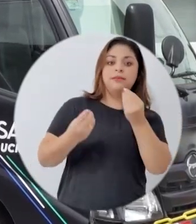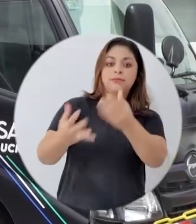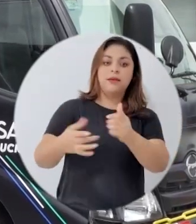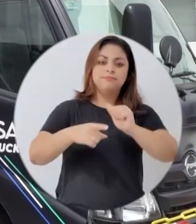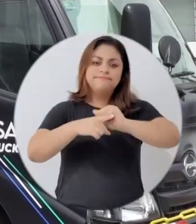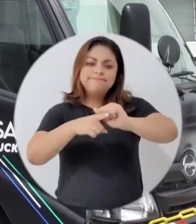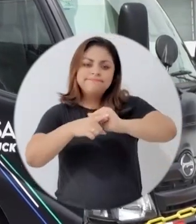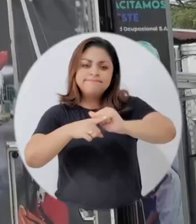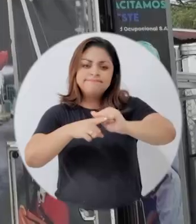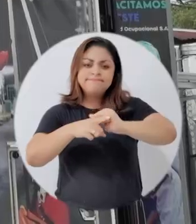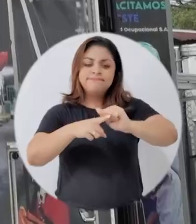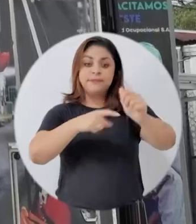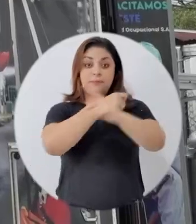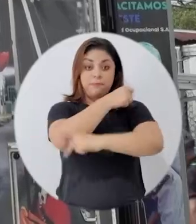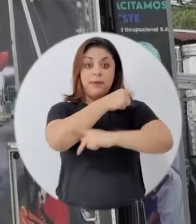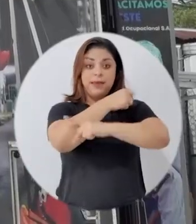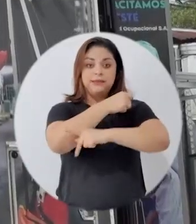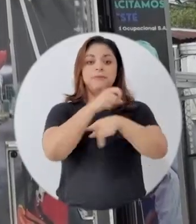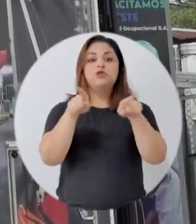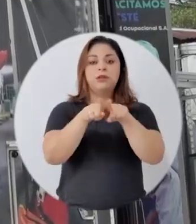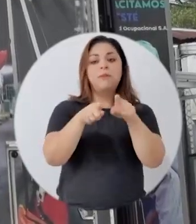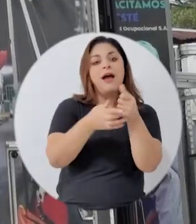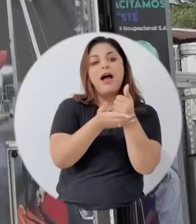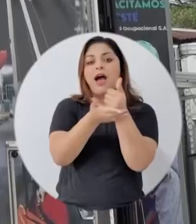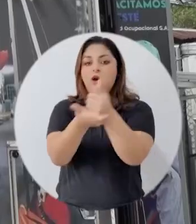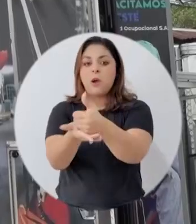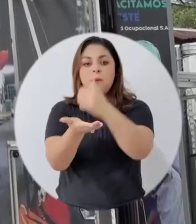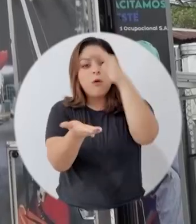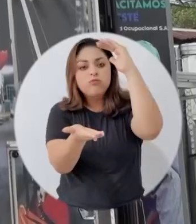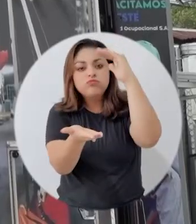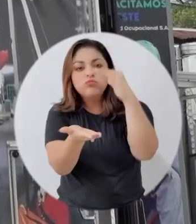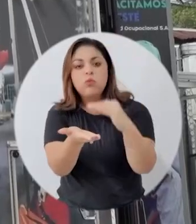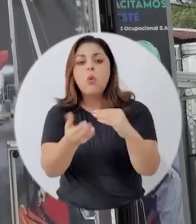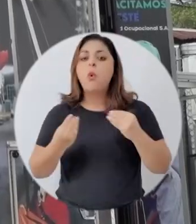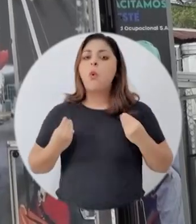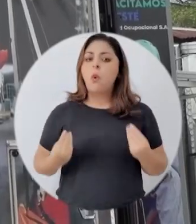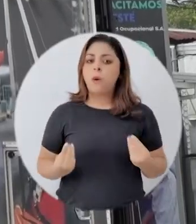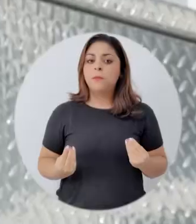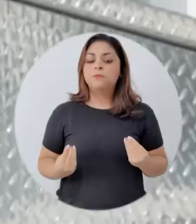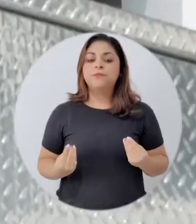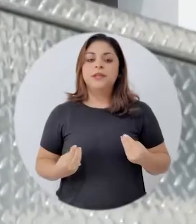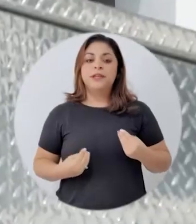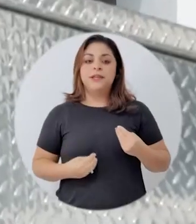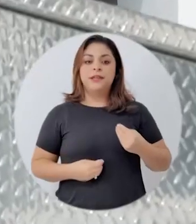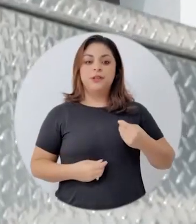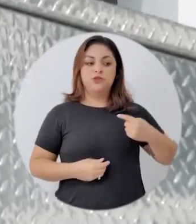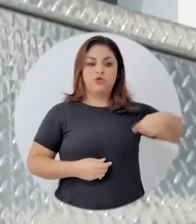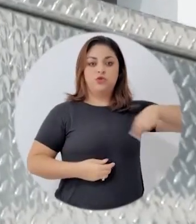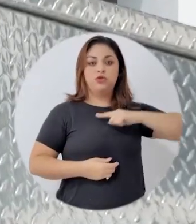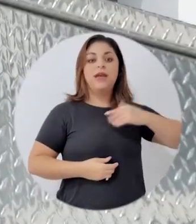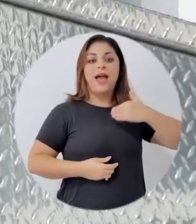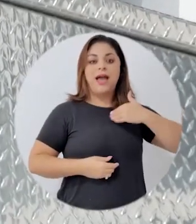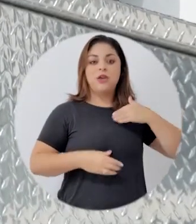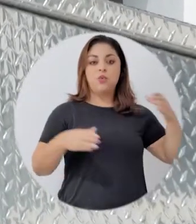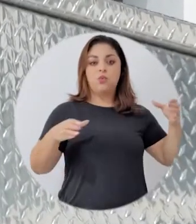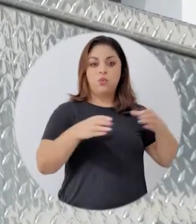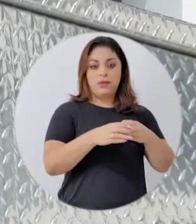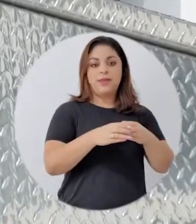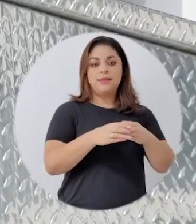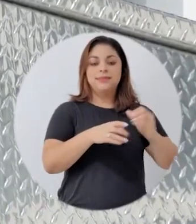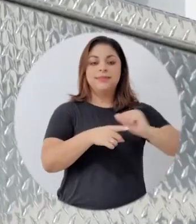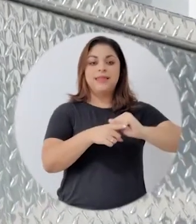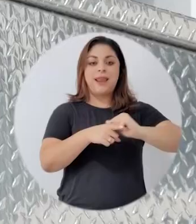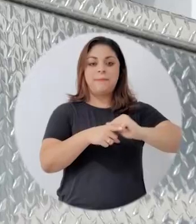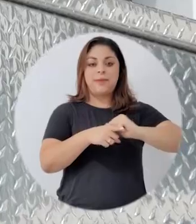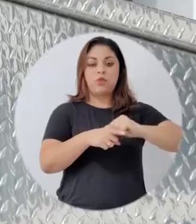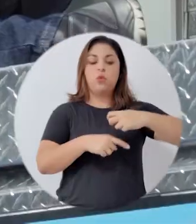dar capacitaciones, ir a todo el país, sino ayudarles a reducir la huella por medio de nuestra unidad de entrenamiento